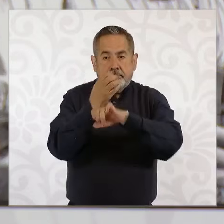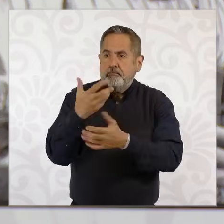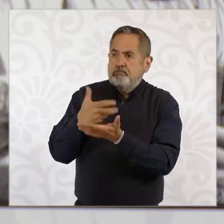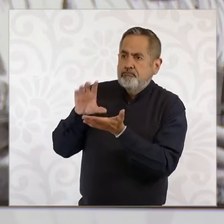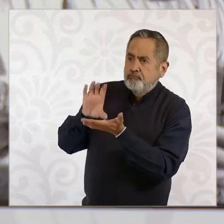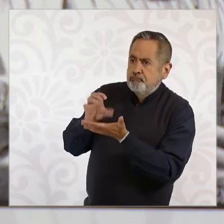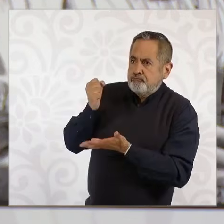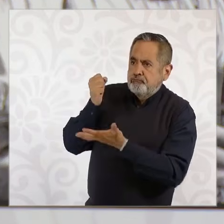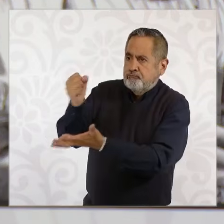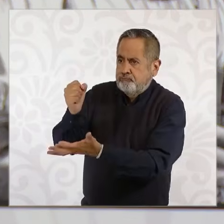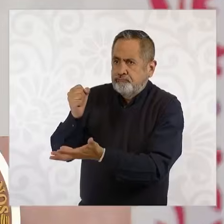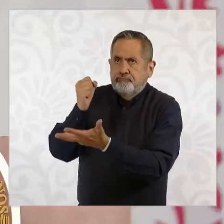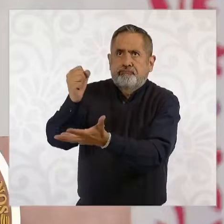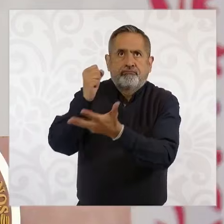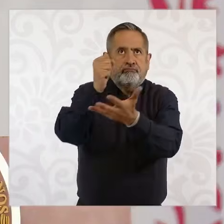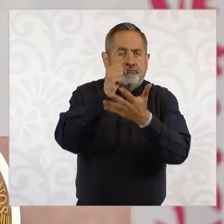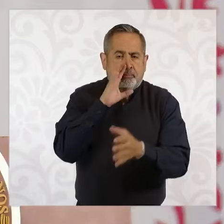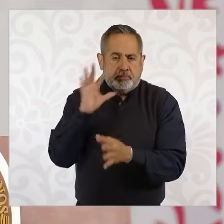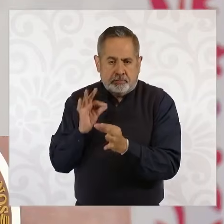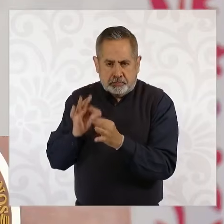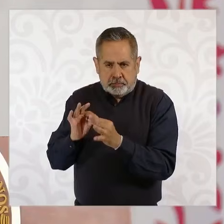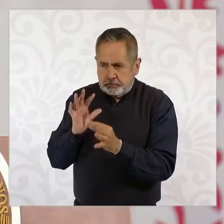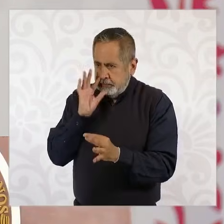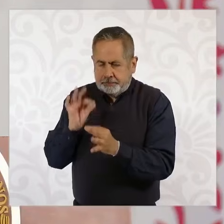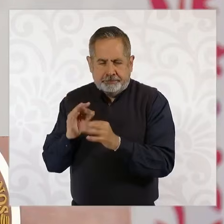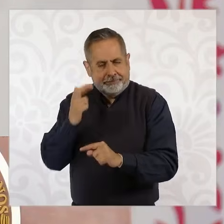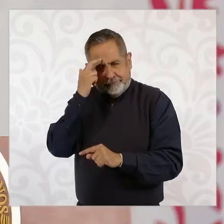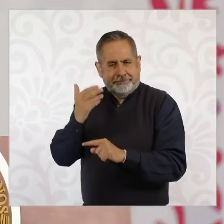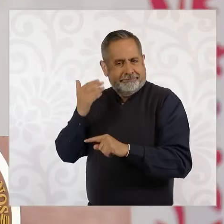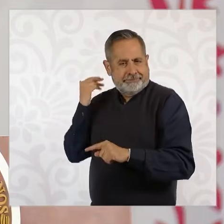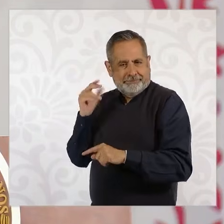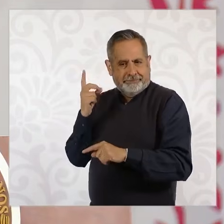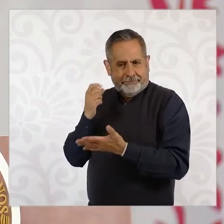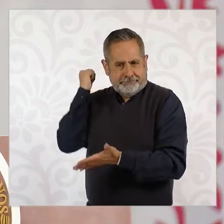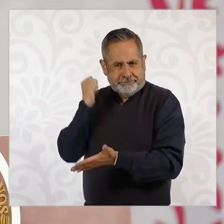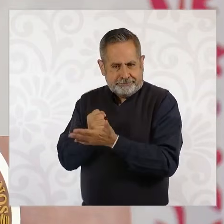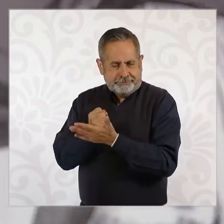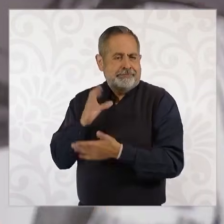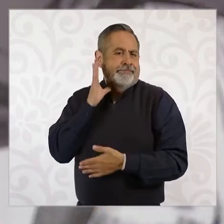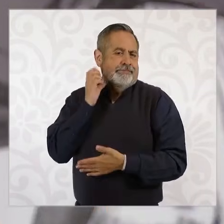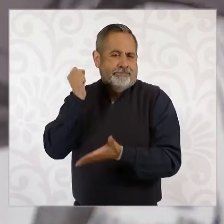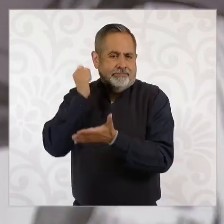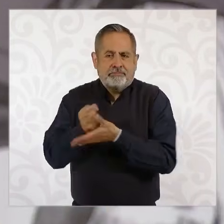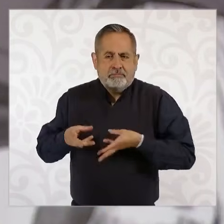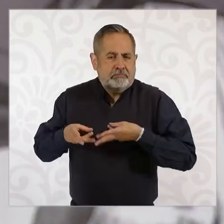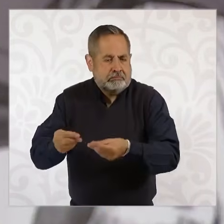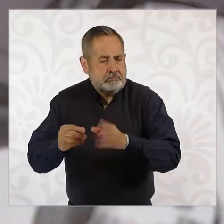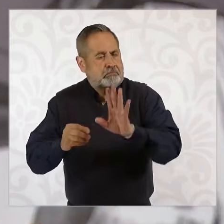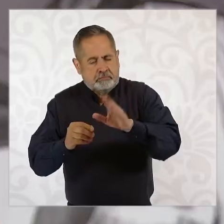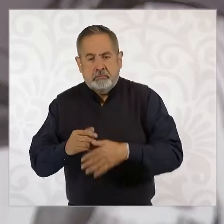también pues debe cumplirse con ello de acuerdo con lo que fue aprobado en el presupuesto de egresos de la Federación. Entonces